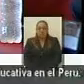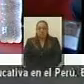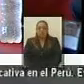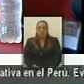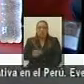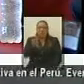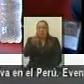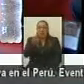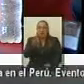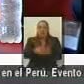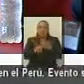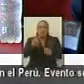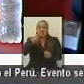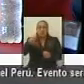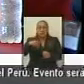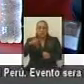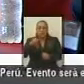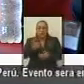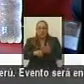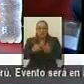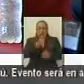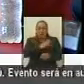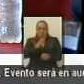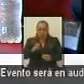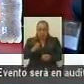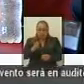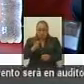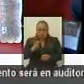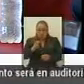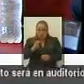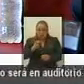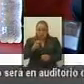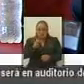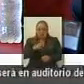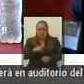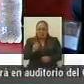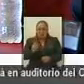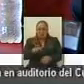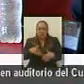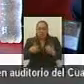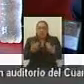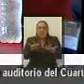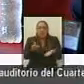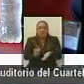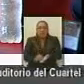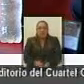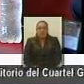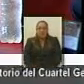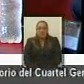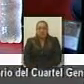y que el Estado le decía, no te puedo dar más.